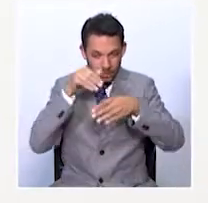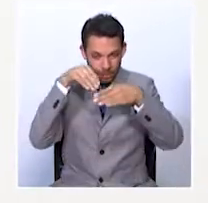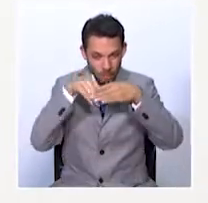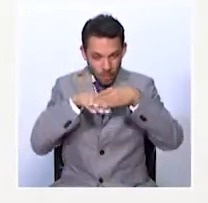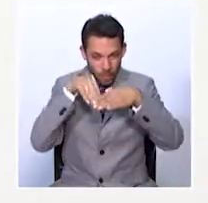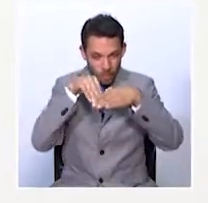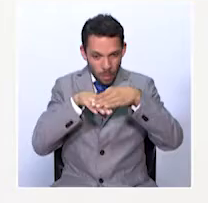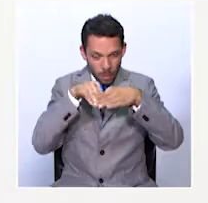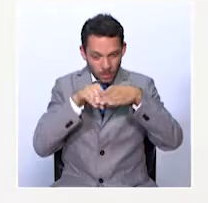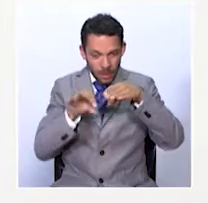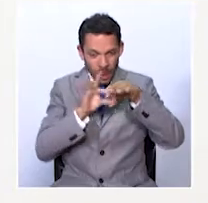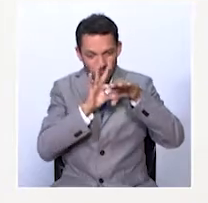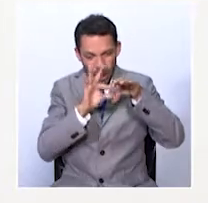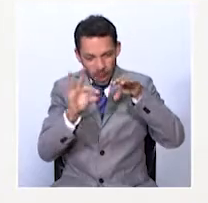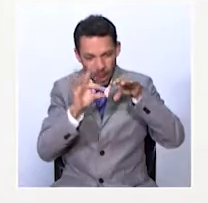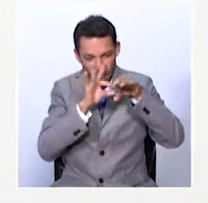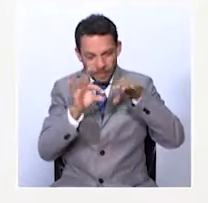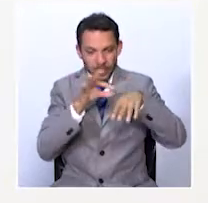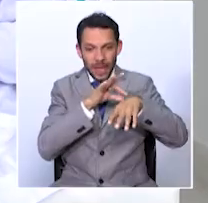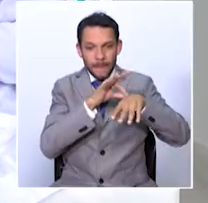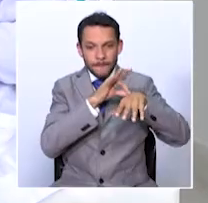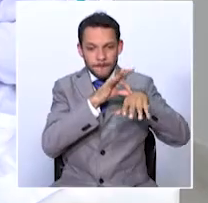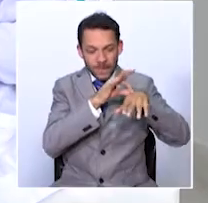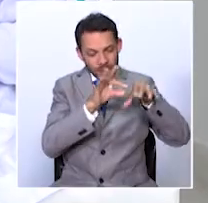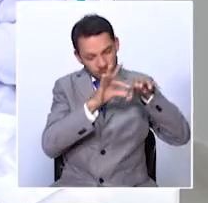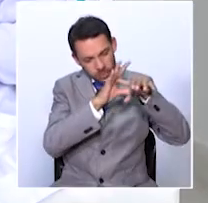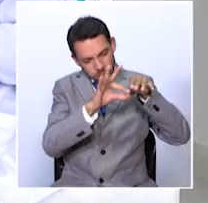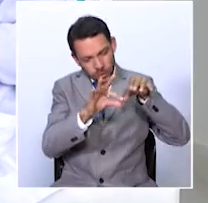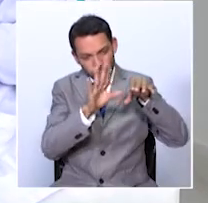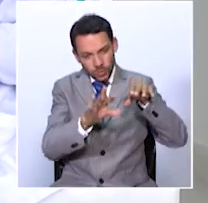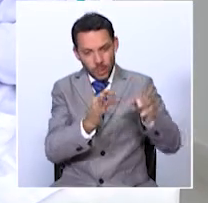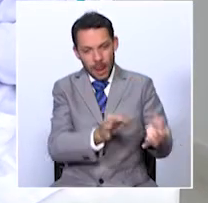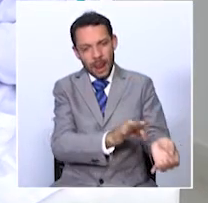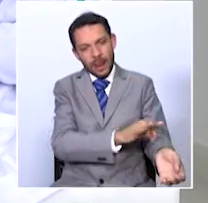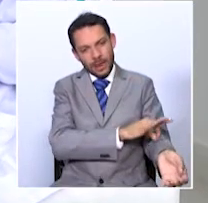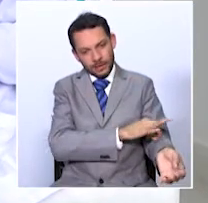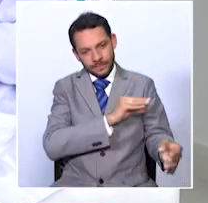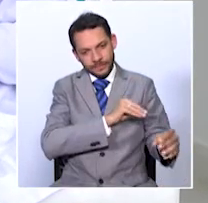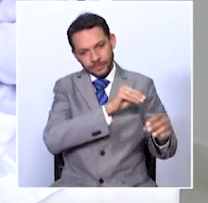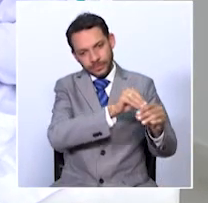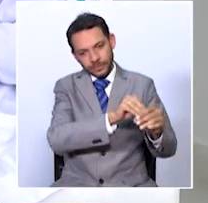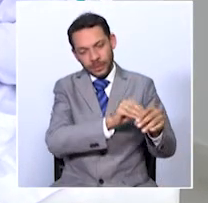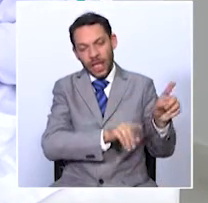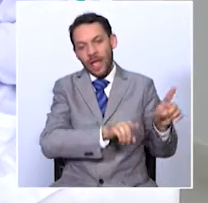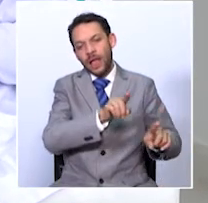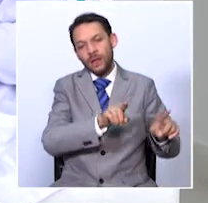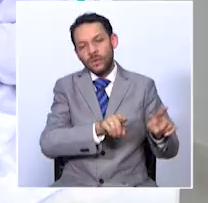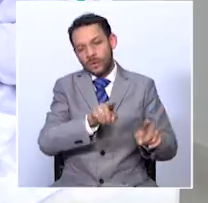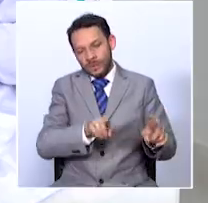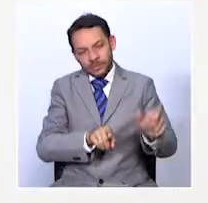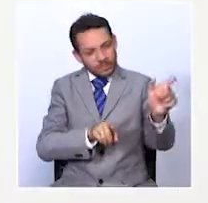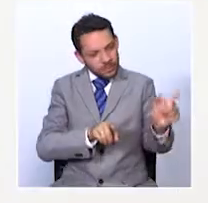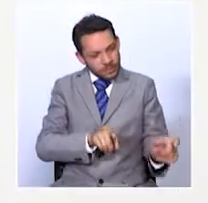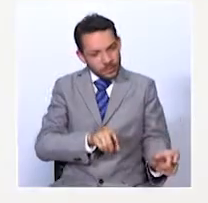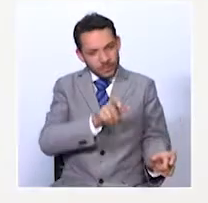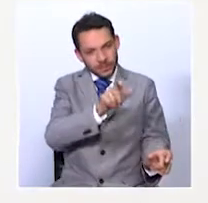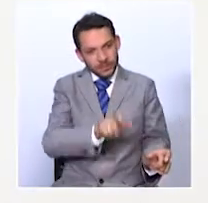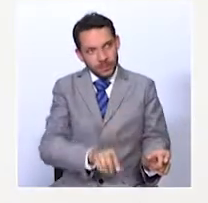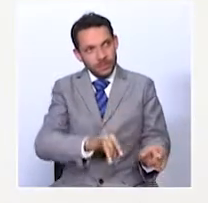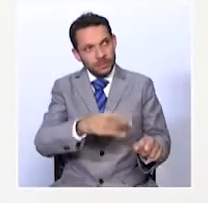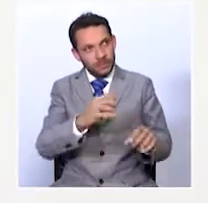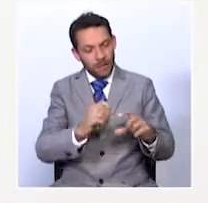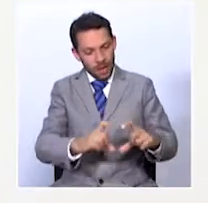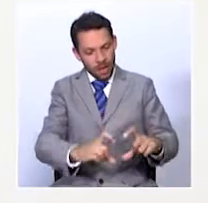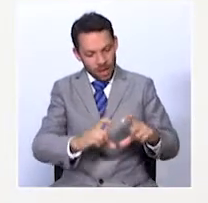una laminita, pudiéramos decir, de grasa. Pero resulta de que a veces hay láminas que se hacen